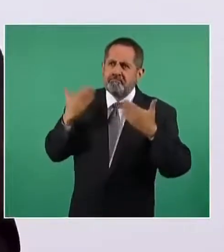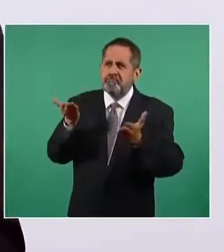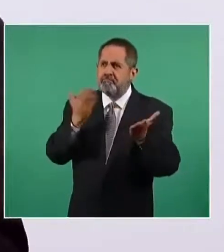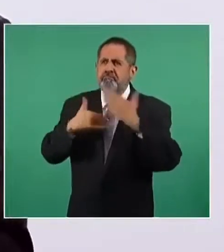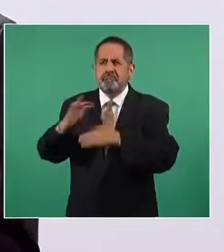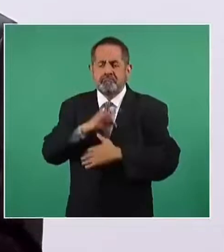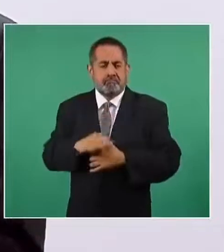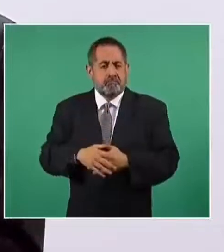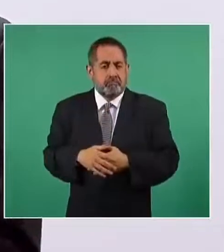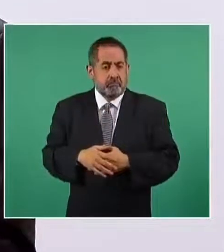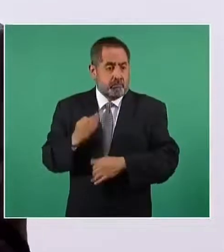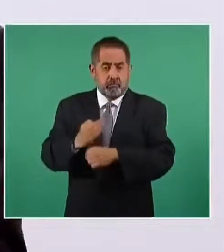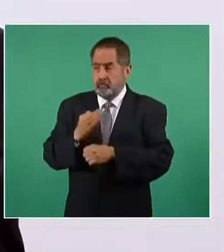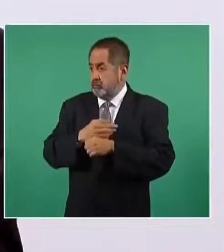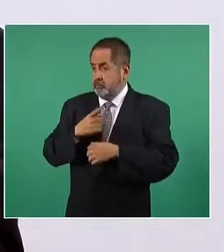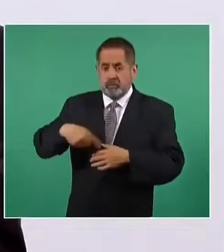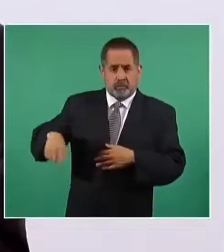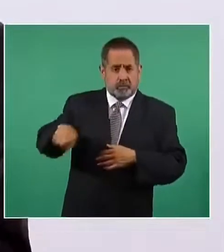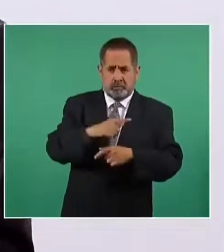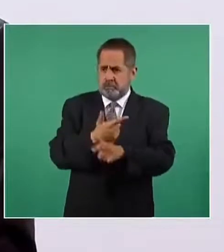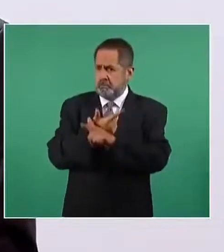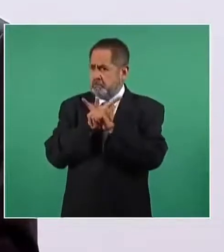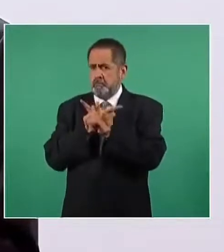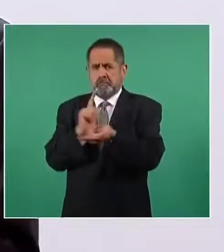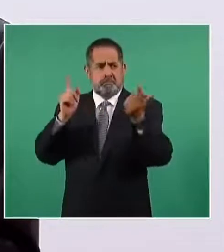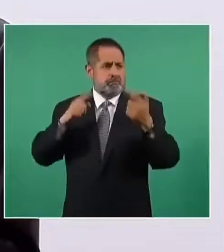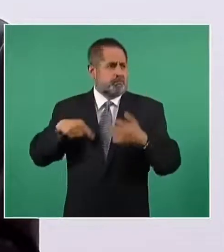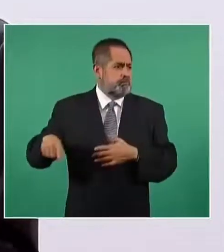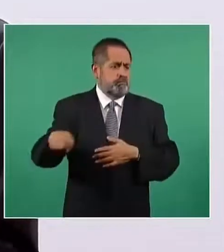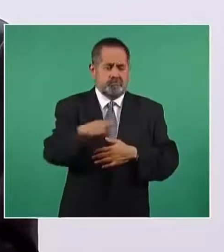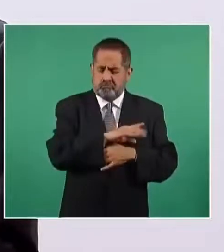se ha hecho el esfuerzo, va a